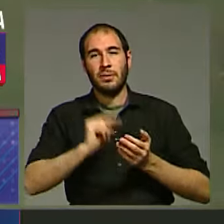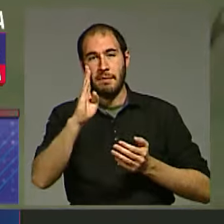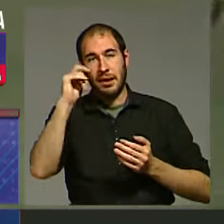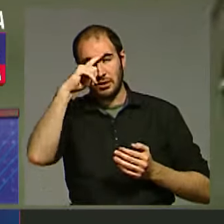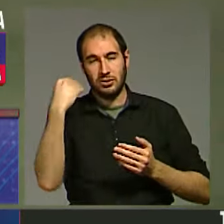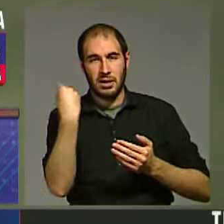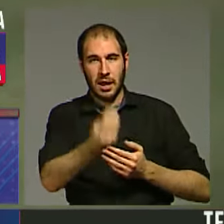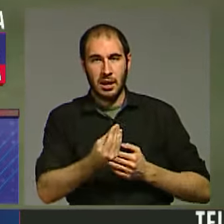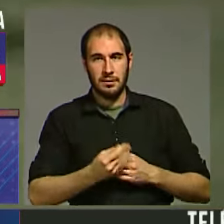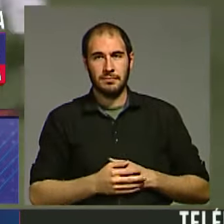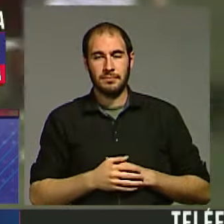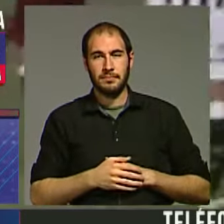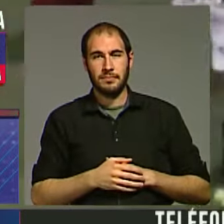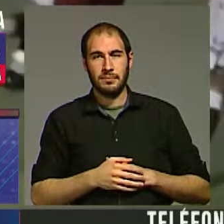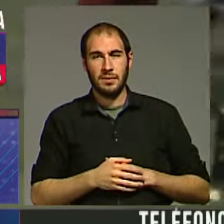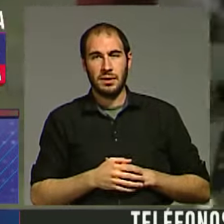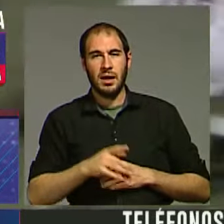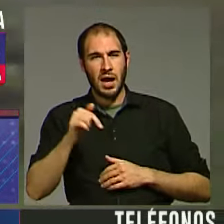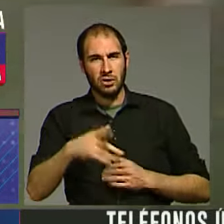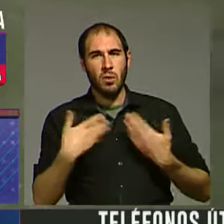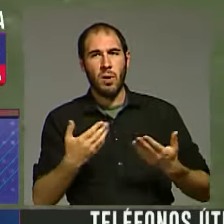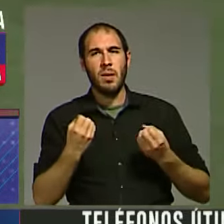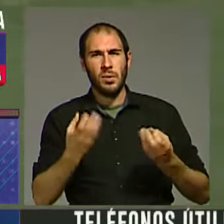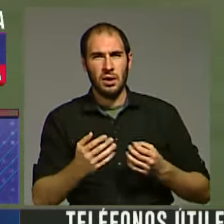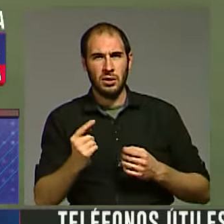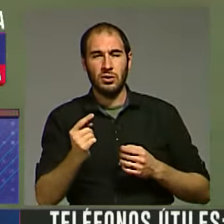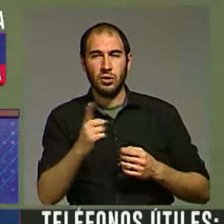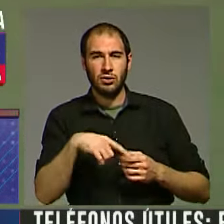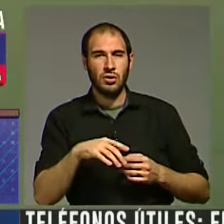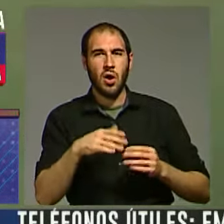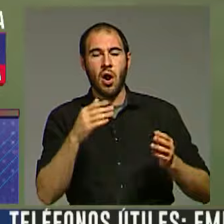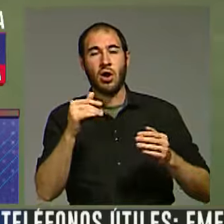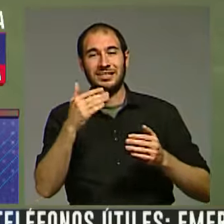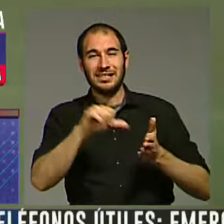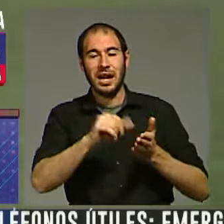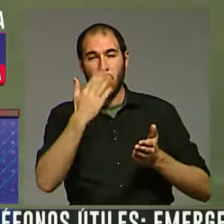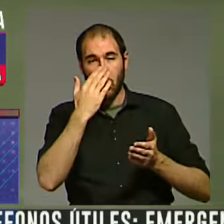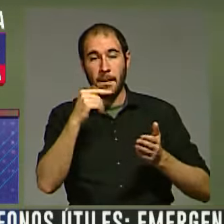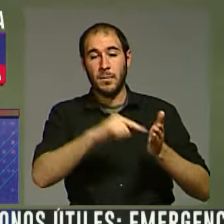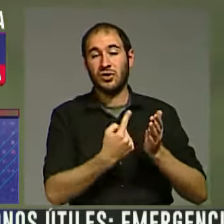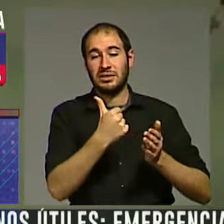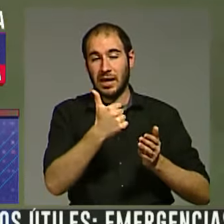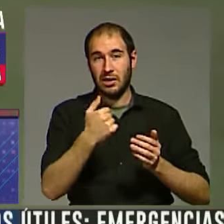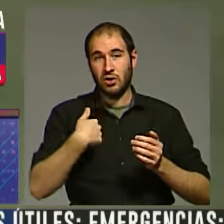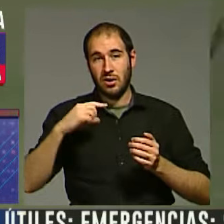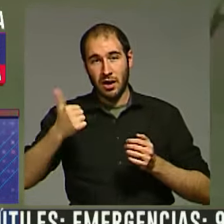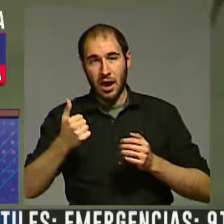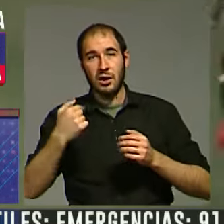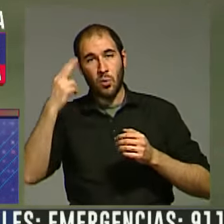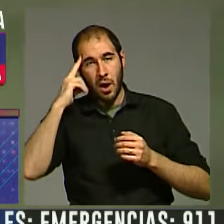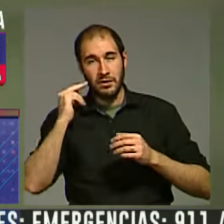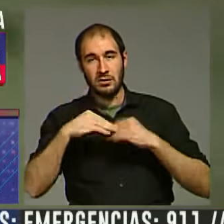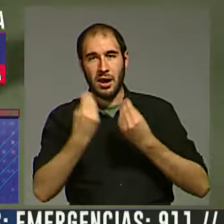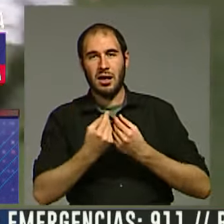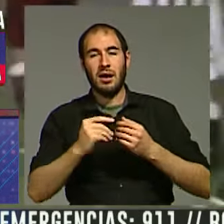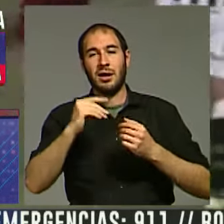Nacional. Esto no va a poder ser porque por más que nosotros ganemos, Central Córdoba tiene 6 puntos, si ganamos vamos a quedar con 9, vamos a tener que ir a